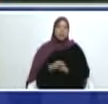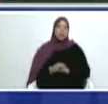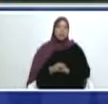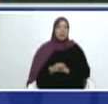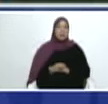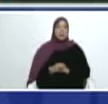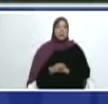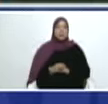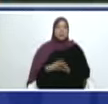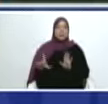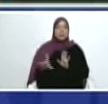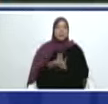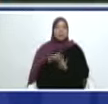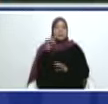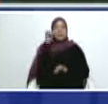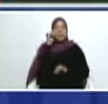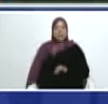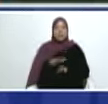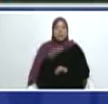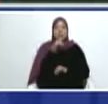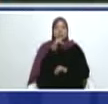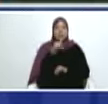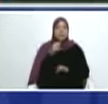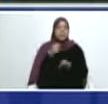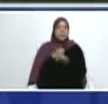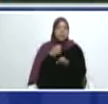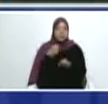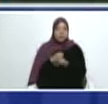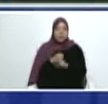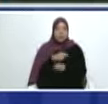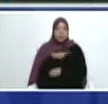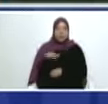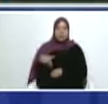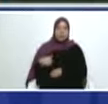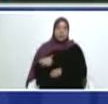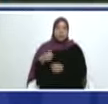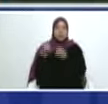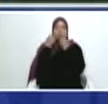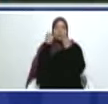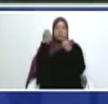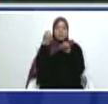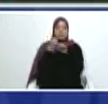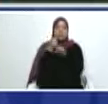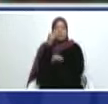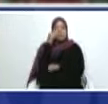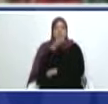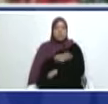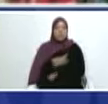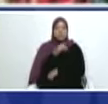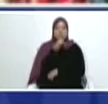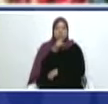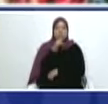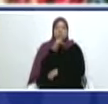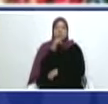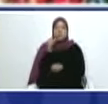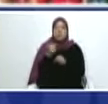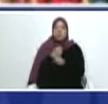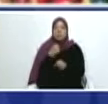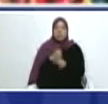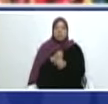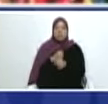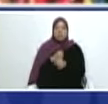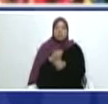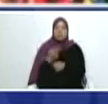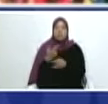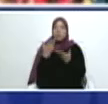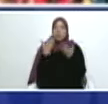leales al sacrificio, a la lucha que nuestro pueblo da en cada territorio, en cada